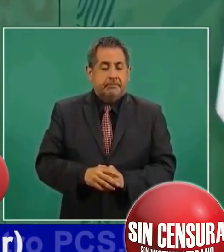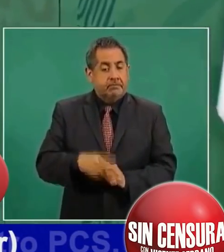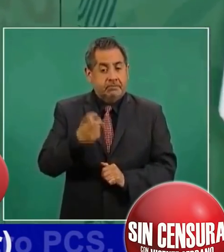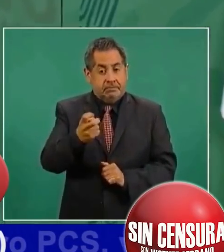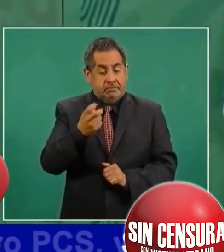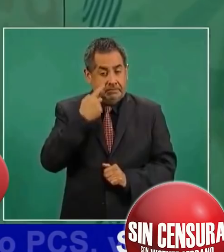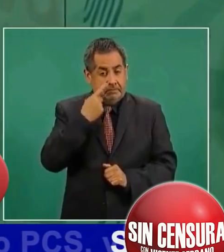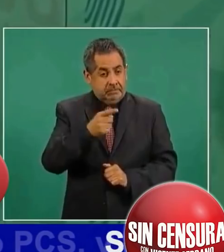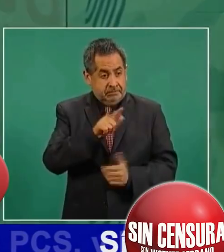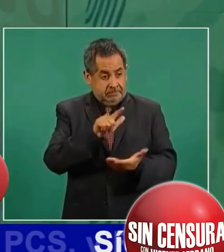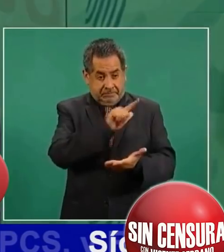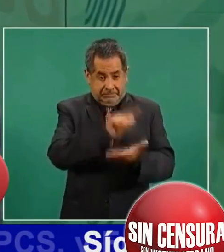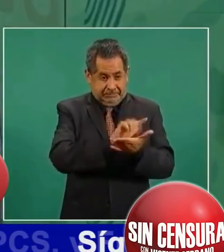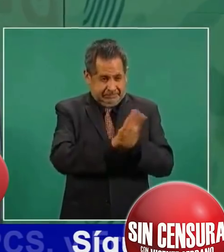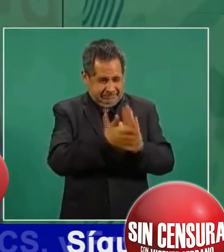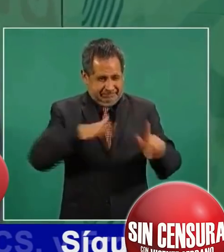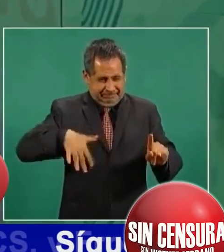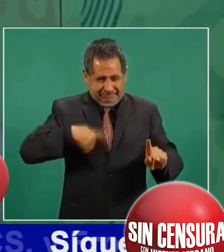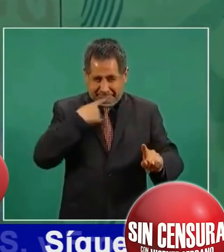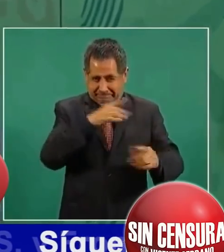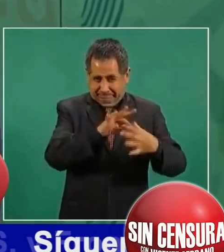esa reforma a la que hacen mención,